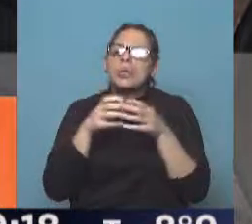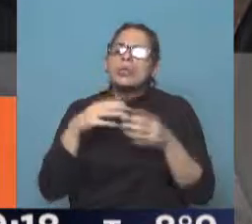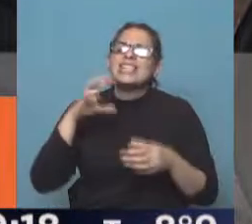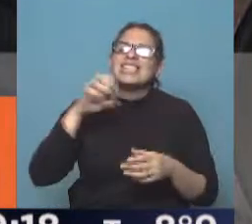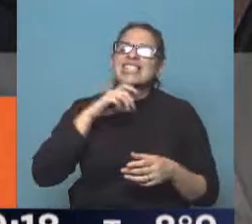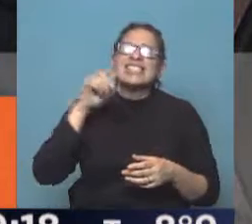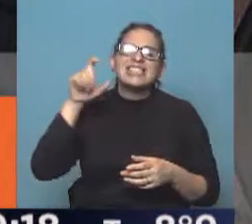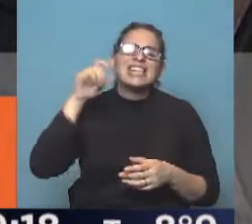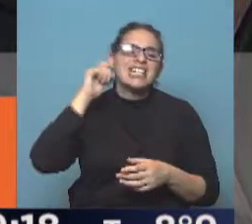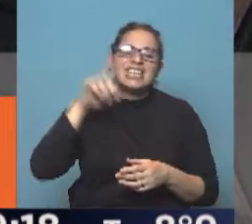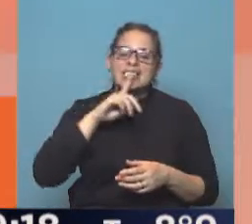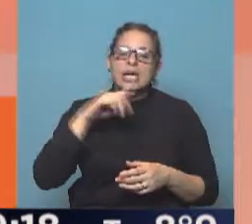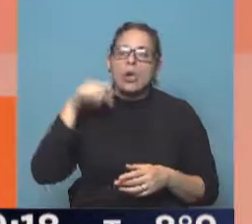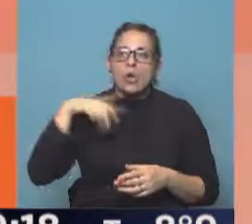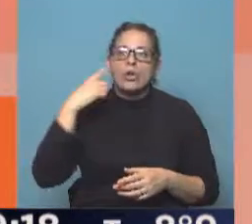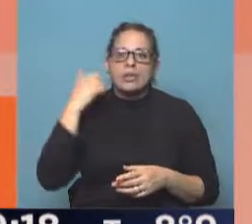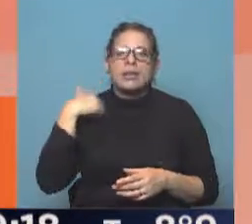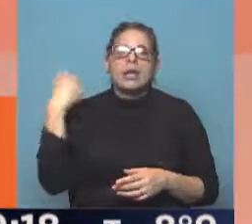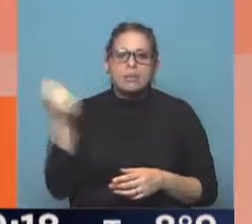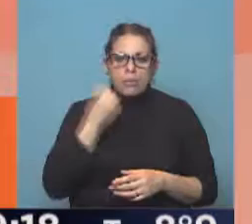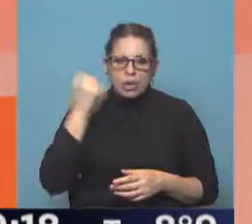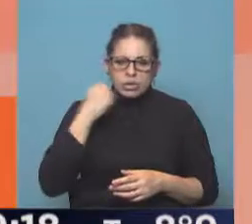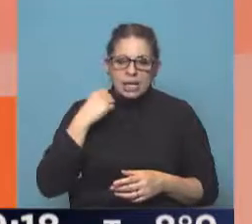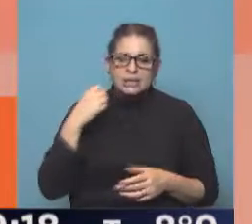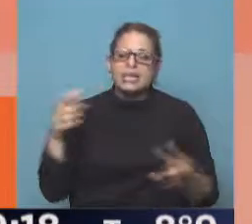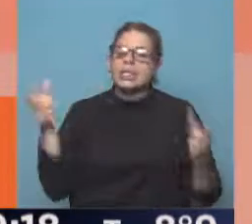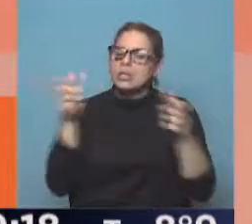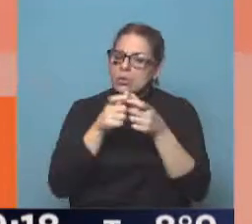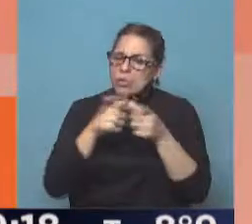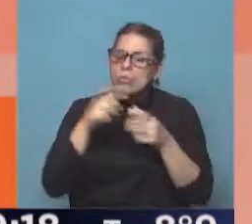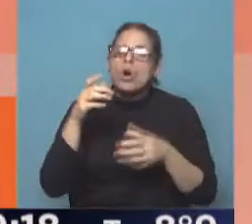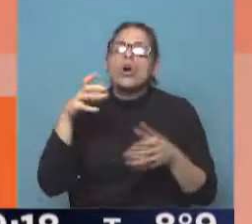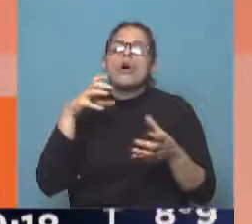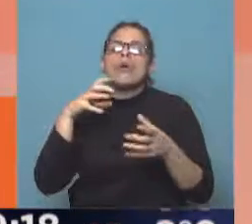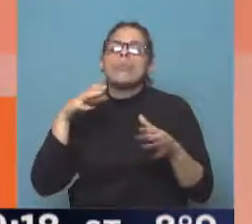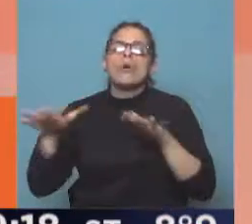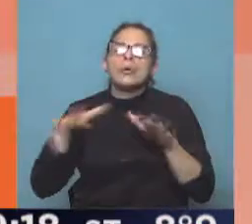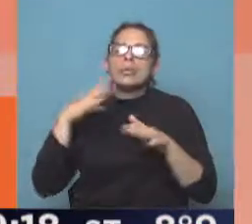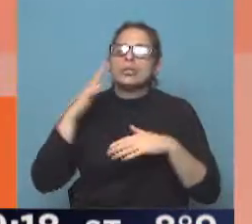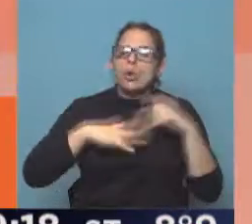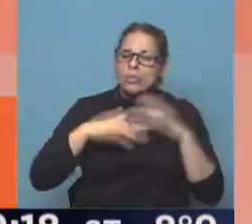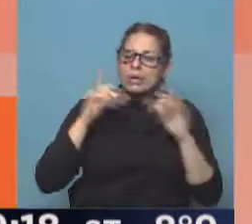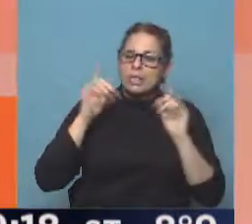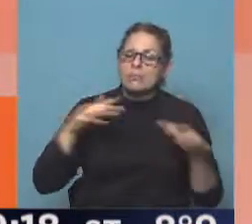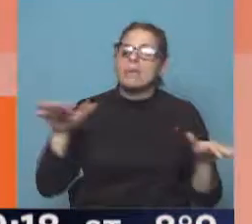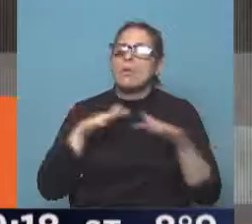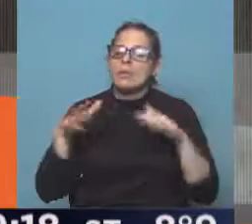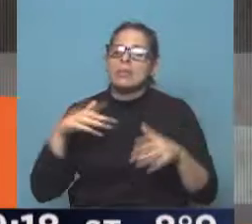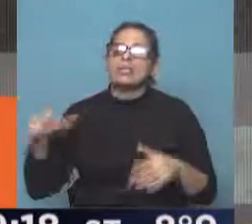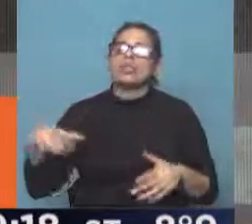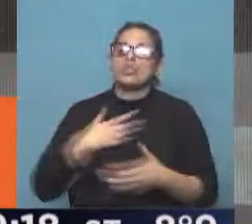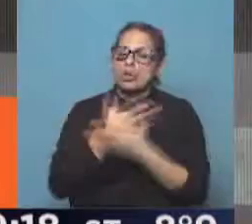diferente para el movimiento obrero porque es rara las reuniones del movimiento obrero con movimientos sociales y hoy se va a dar dentro de un